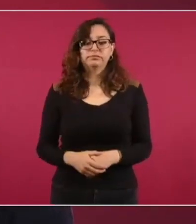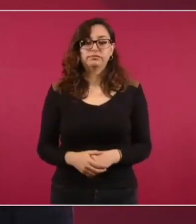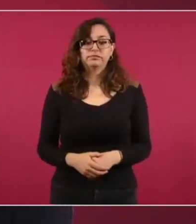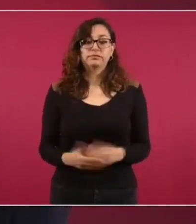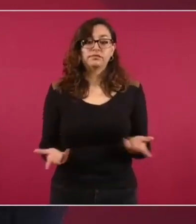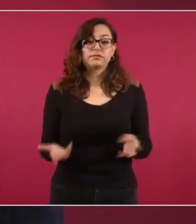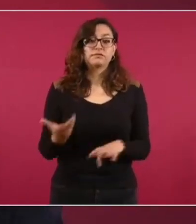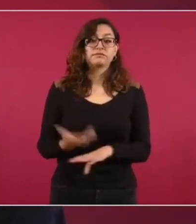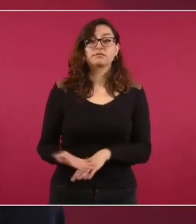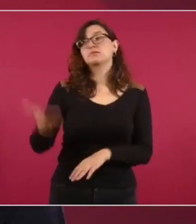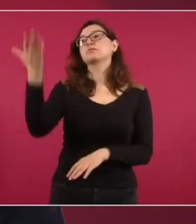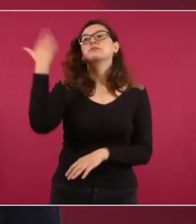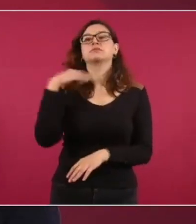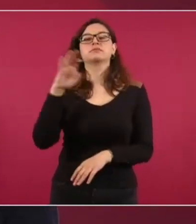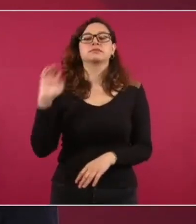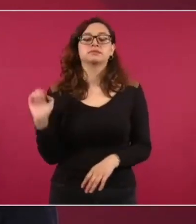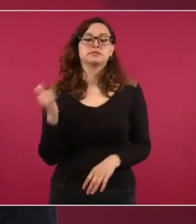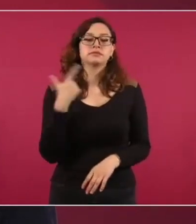de que